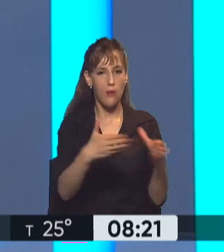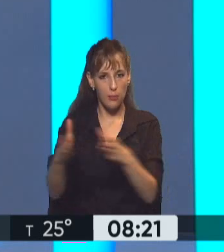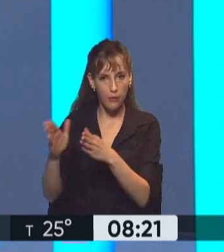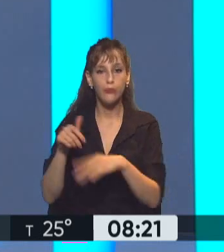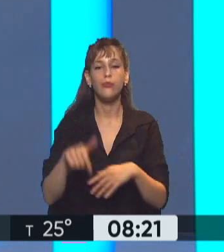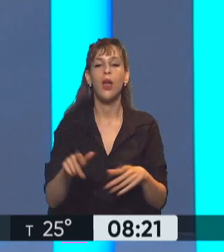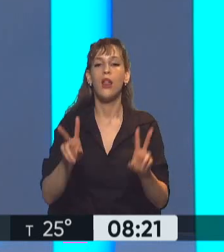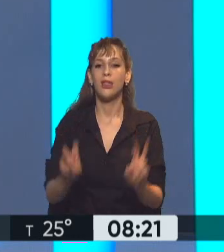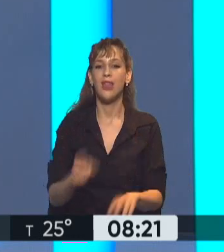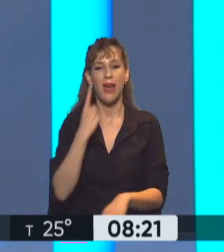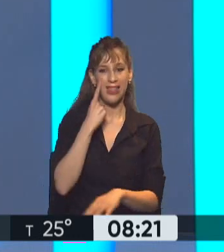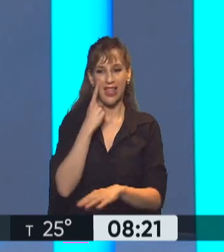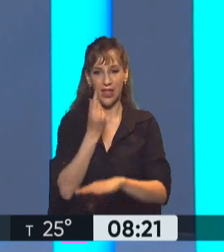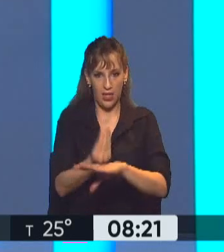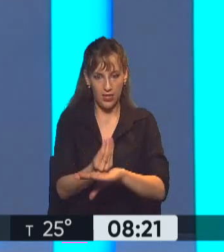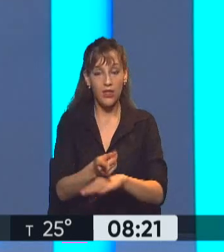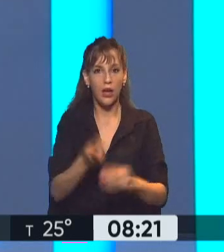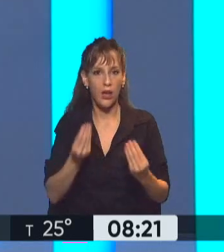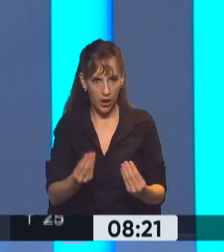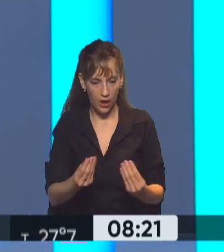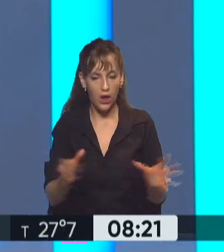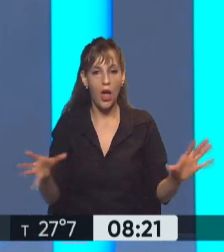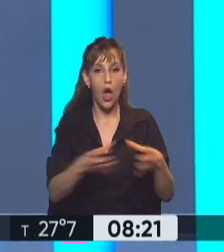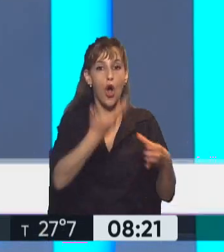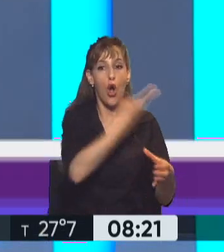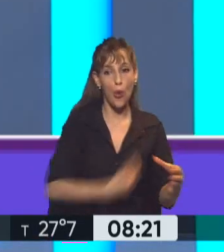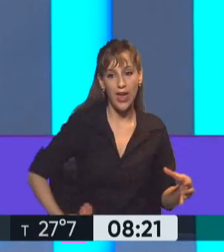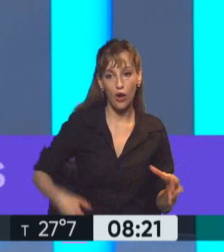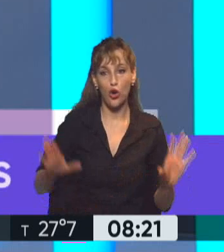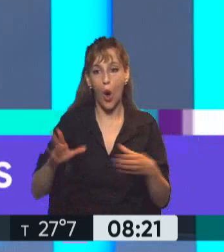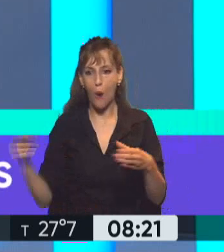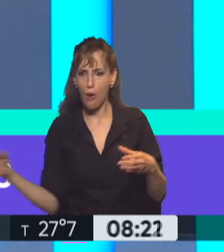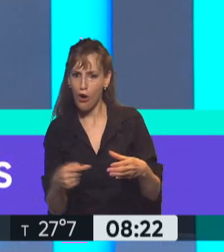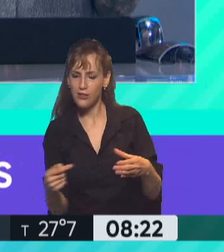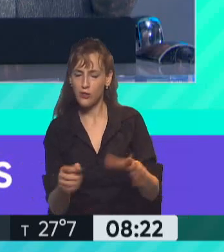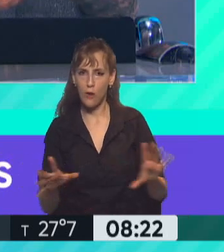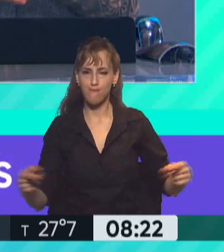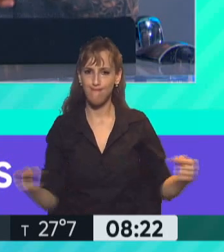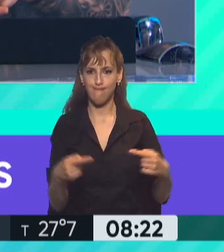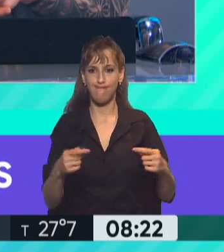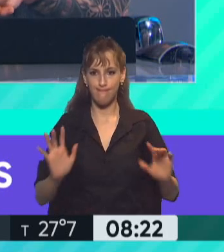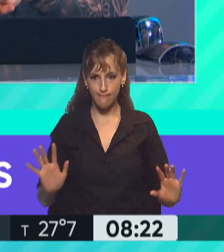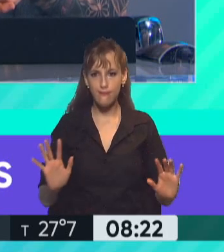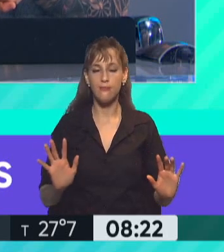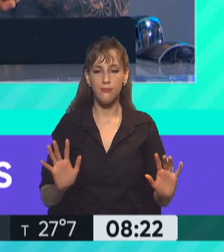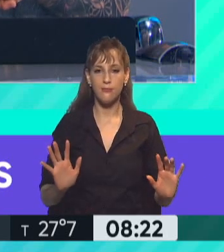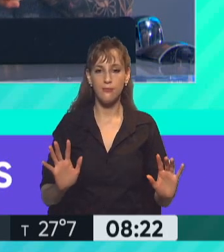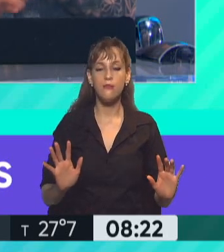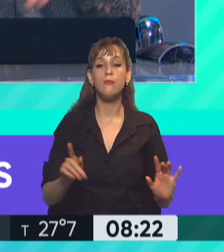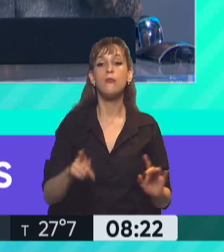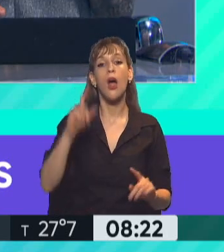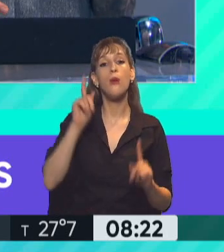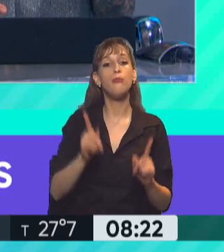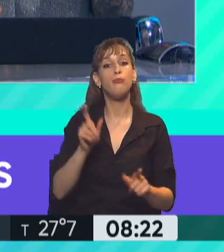los intendentes dividió aguas en el oficialismo y en la oposición los legisladores del vitalismo del ex gobernador a maría eugenia